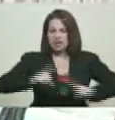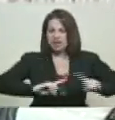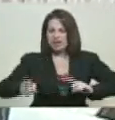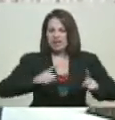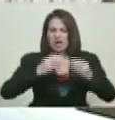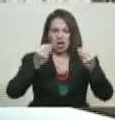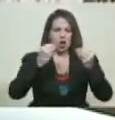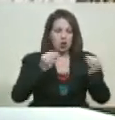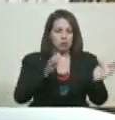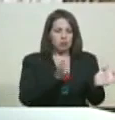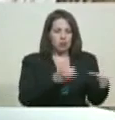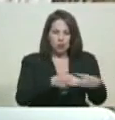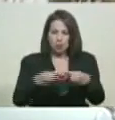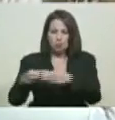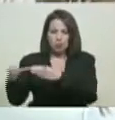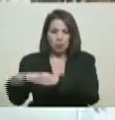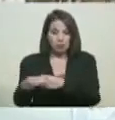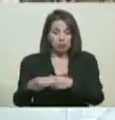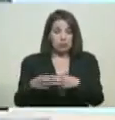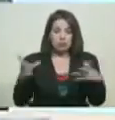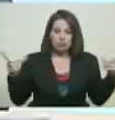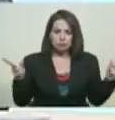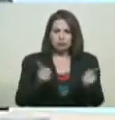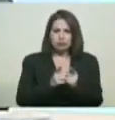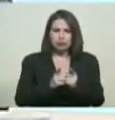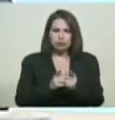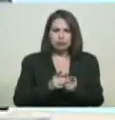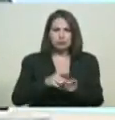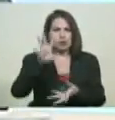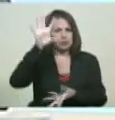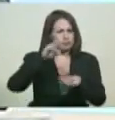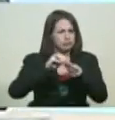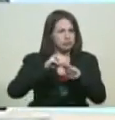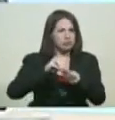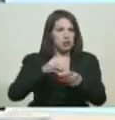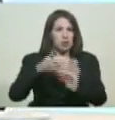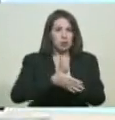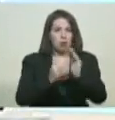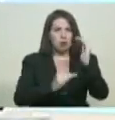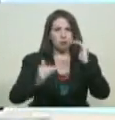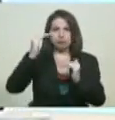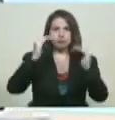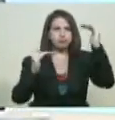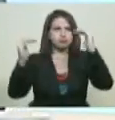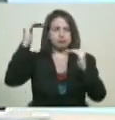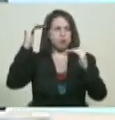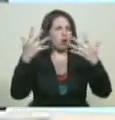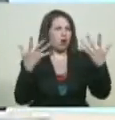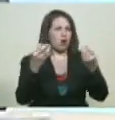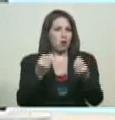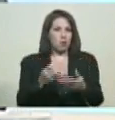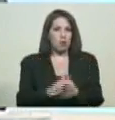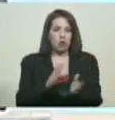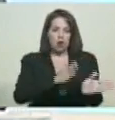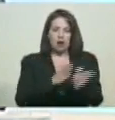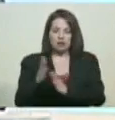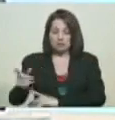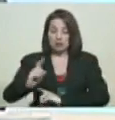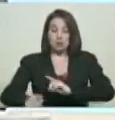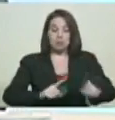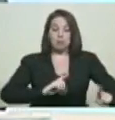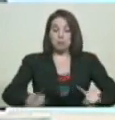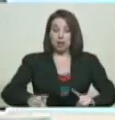para simplificarla yo propongo que simplifiquemos los niveles de la estructura de mando nacional